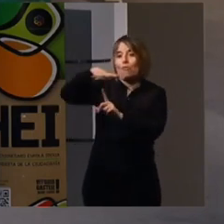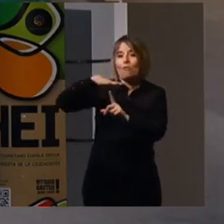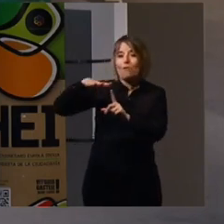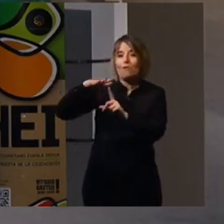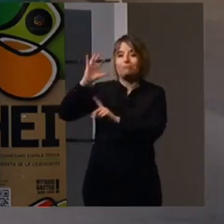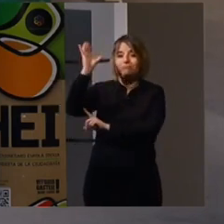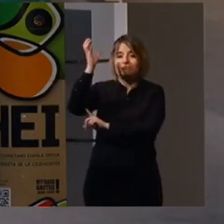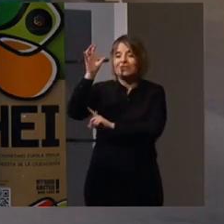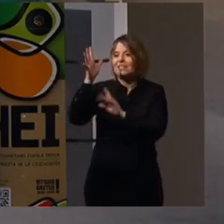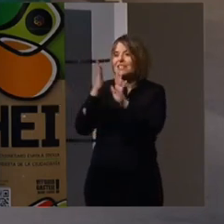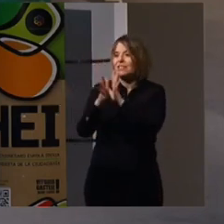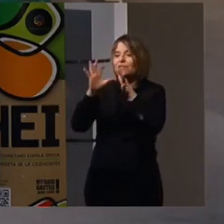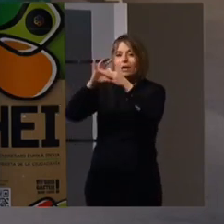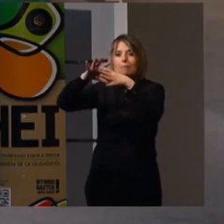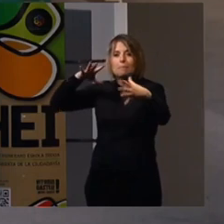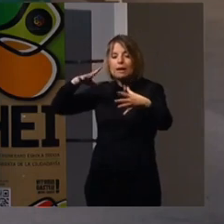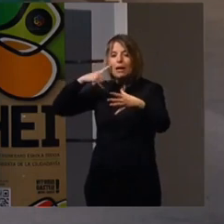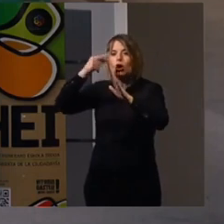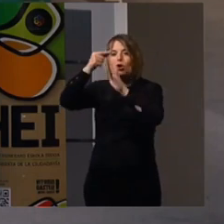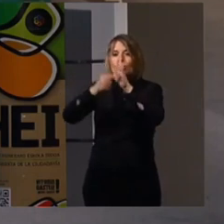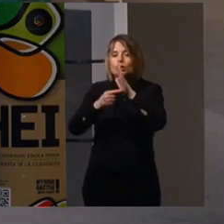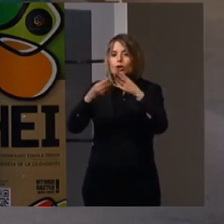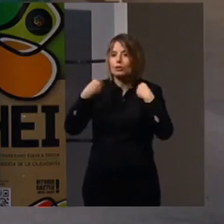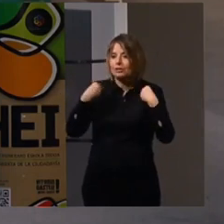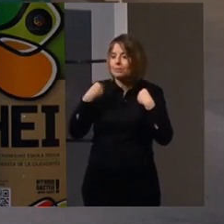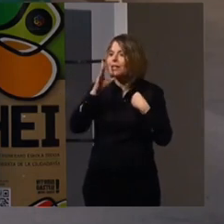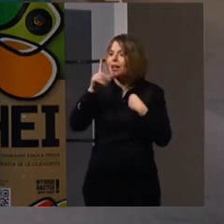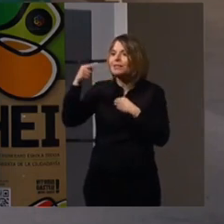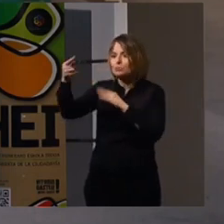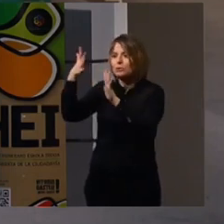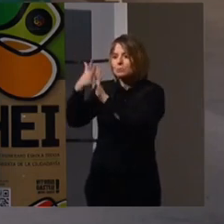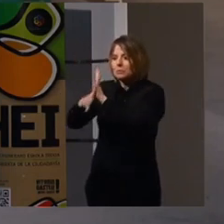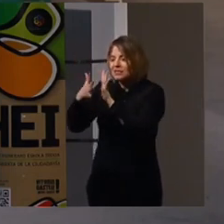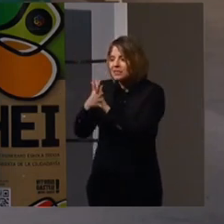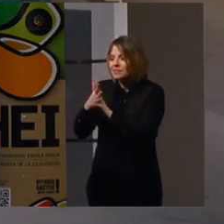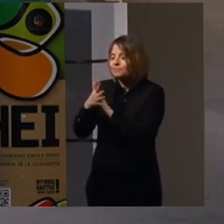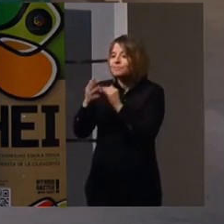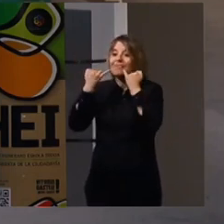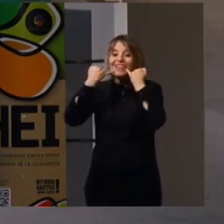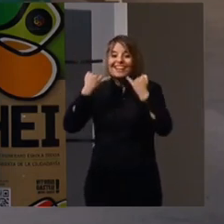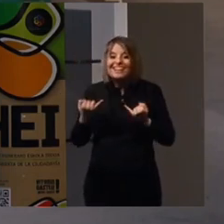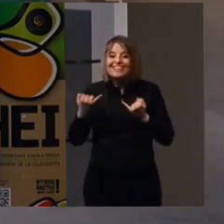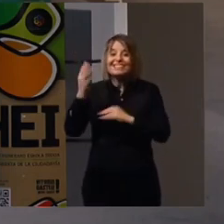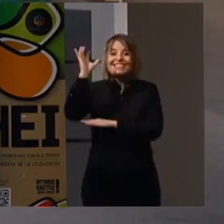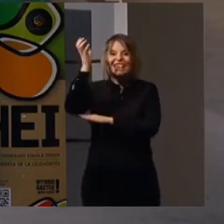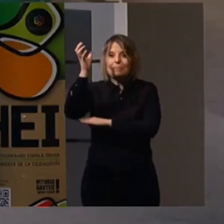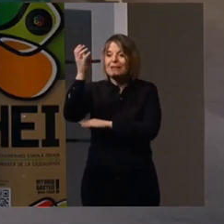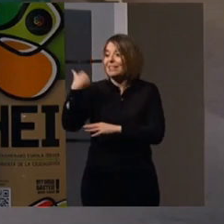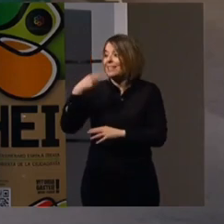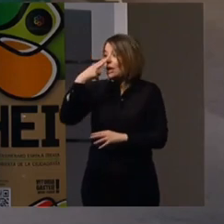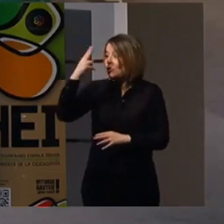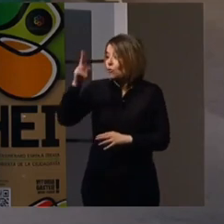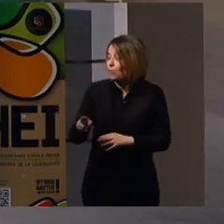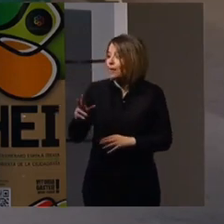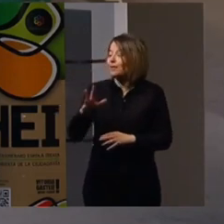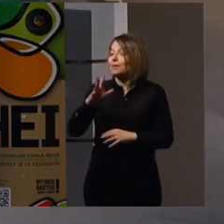atmosférico como algo que no tiene nada que ver con las condiciones de vida, que es a lo que voy ahora, en realidad crisis climática mediante pues ya tampoco vale,